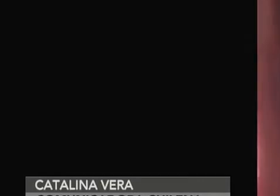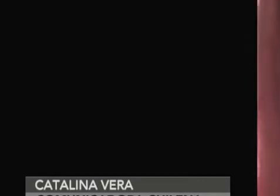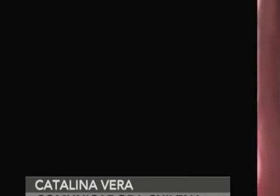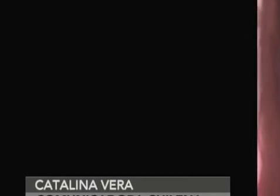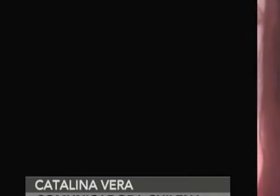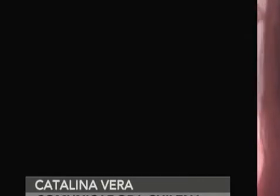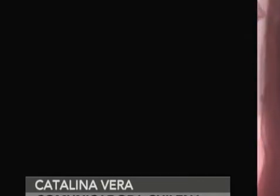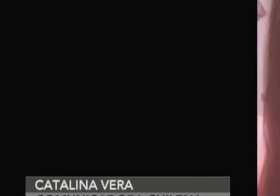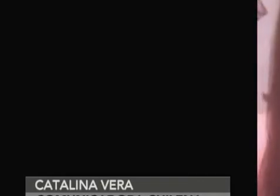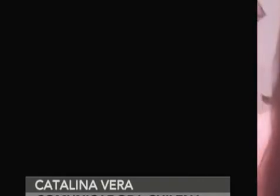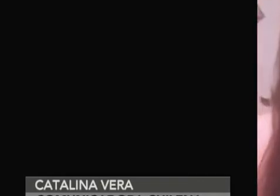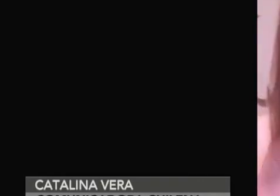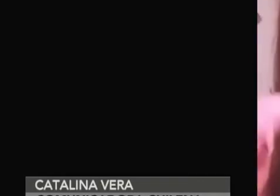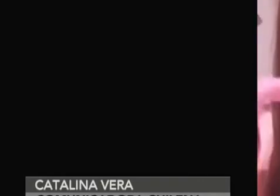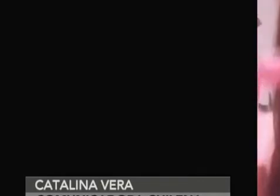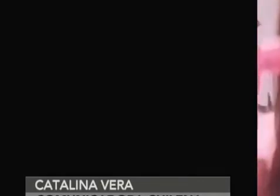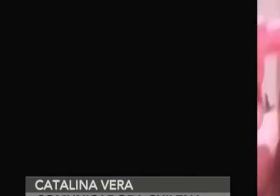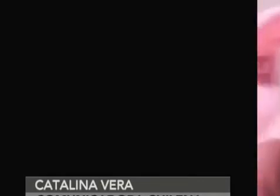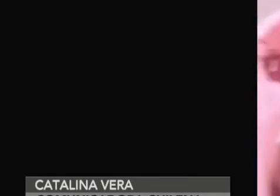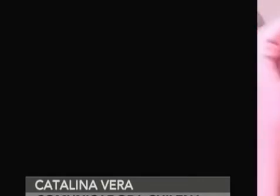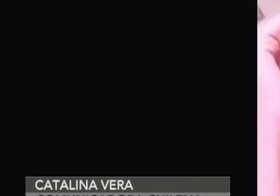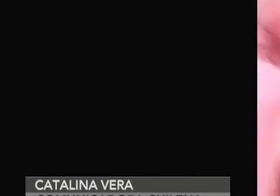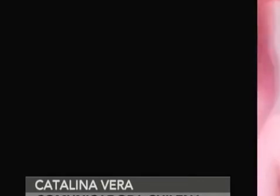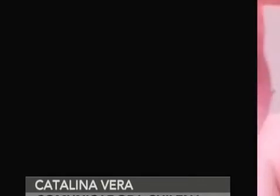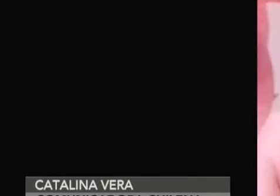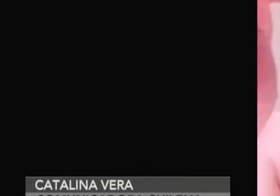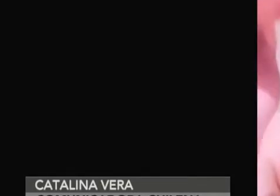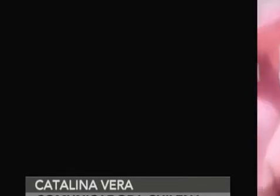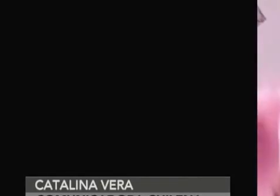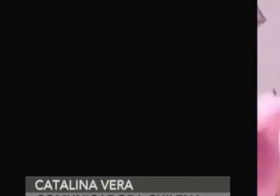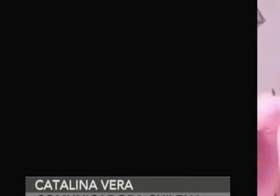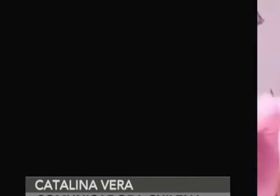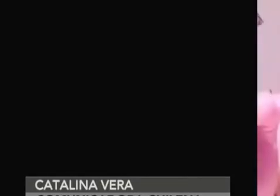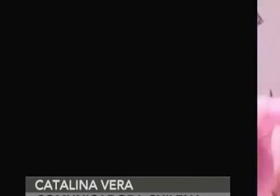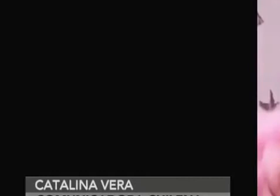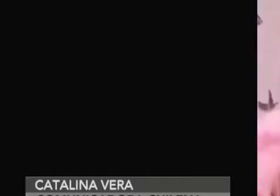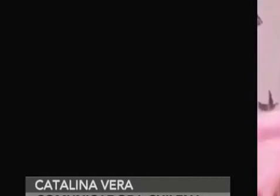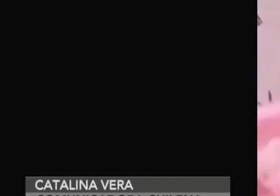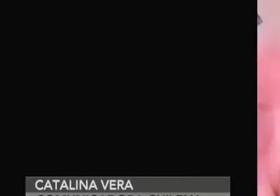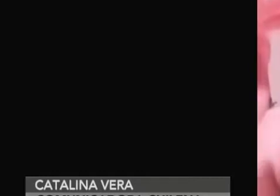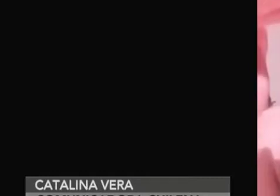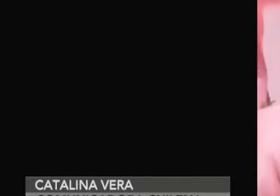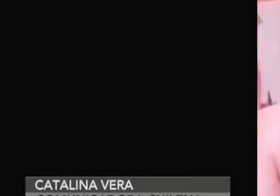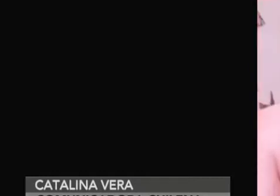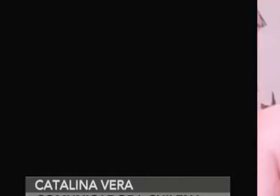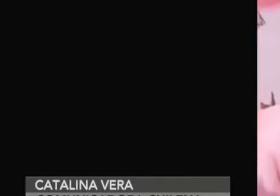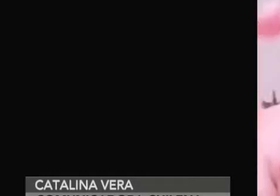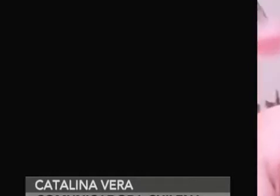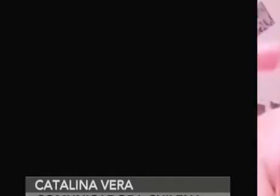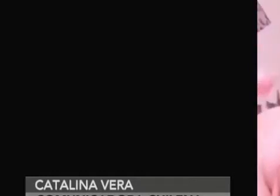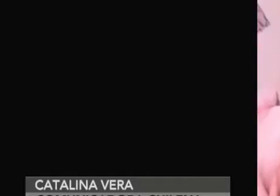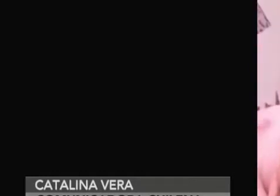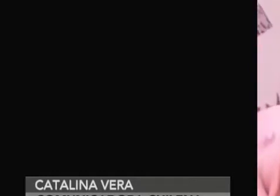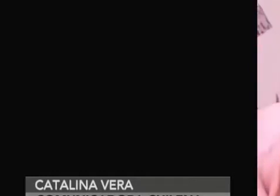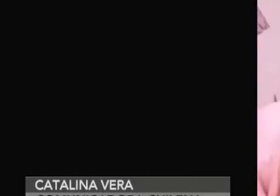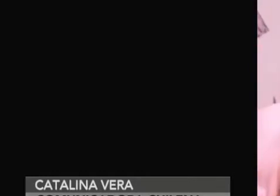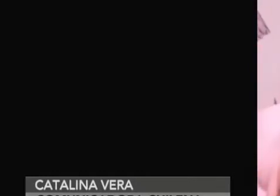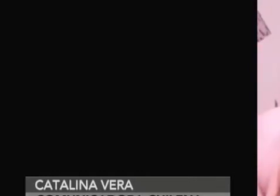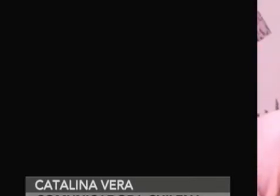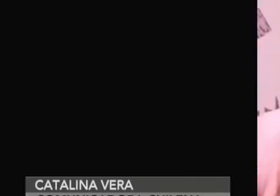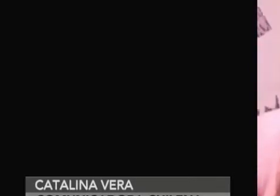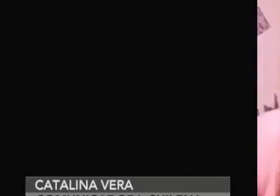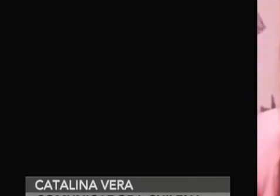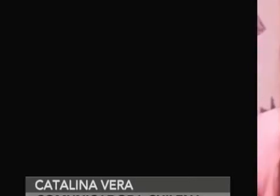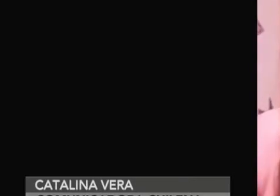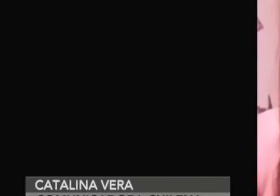álgido, obviamente coronavirus es lo que está primando, pero esto pasó desde Harvey Weinstein hasta la